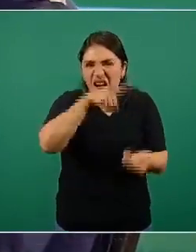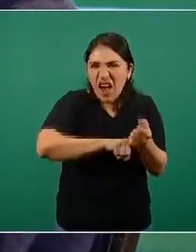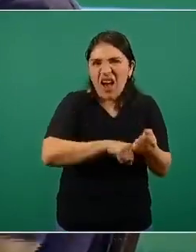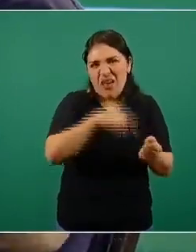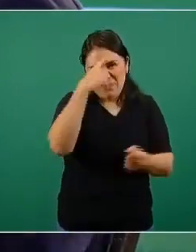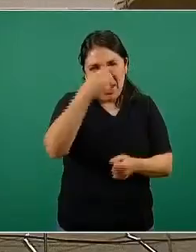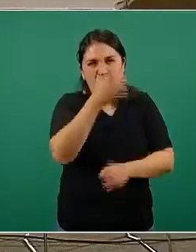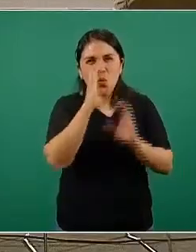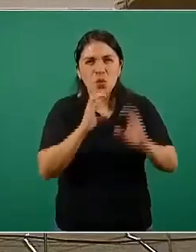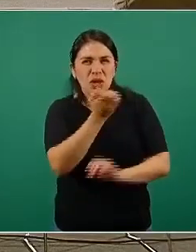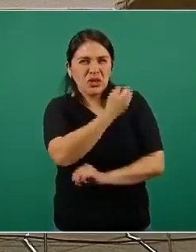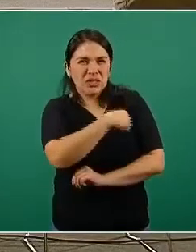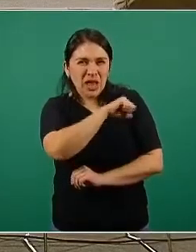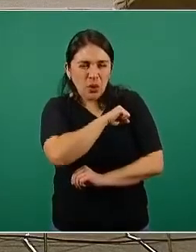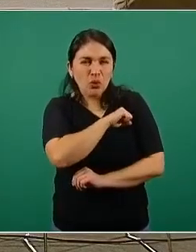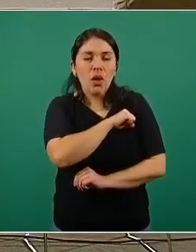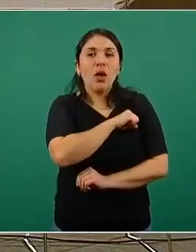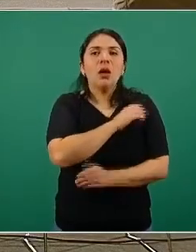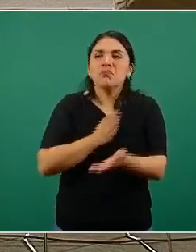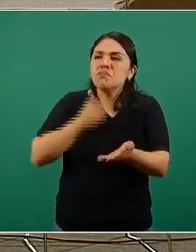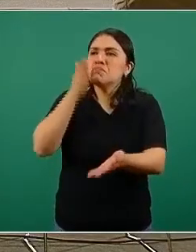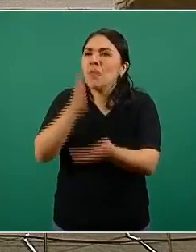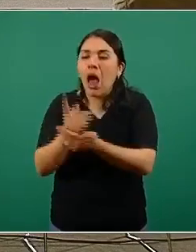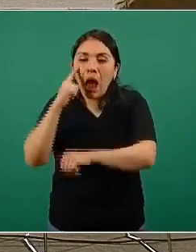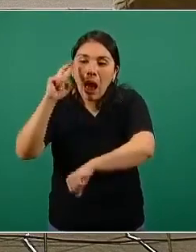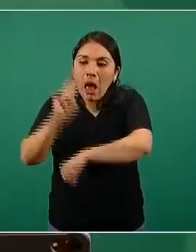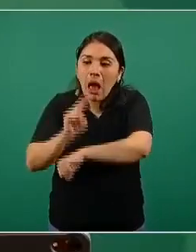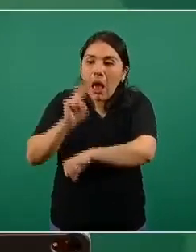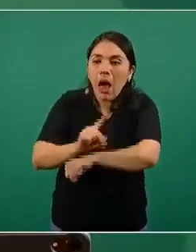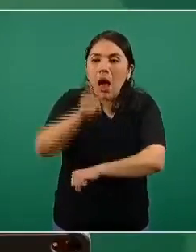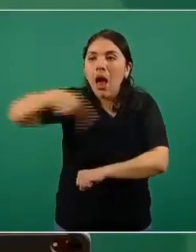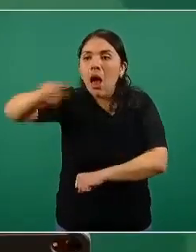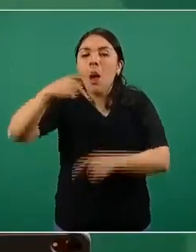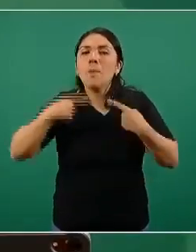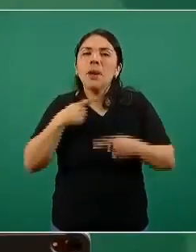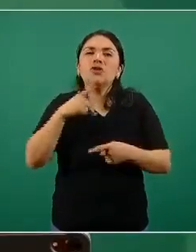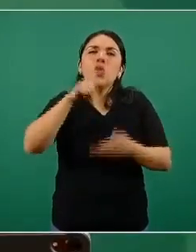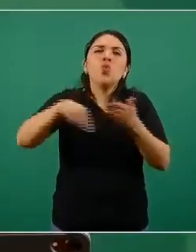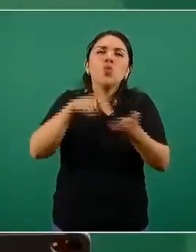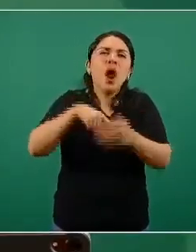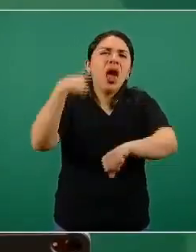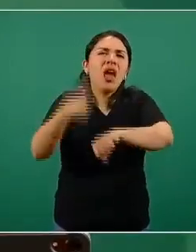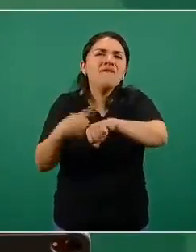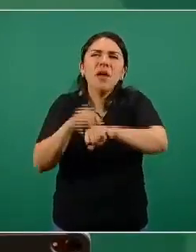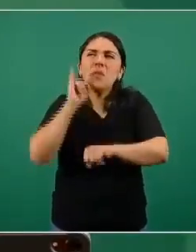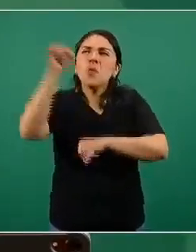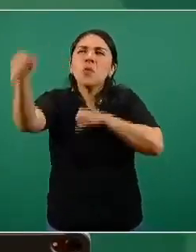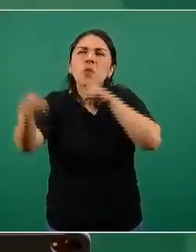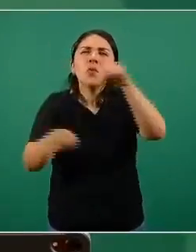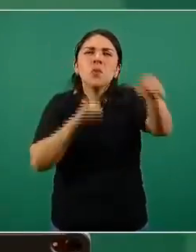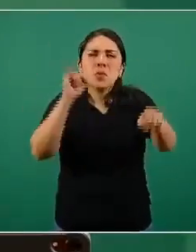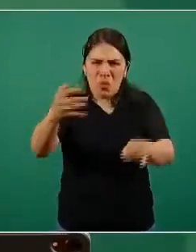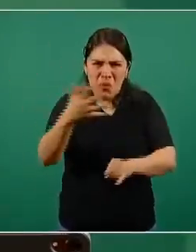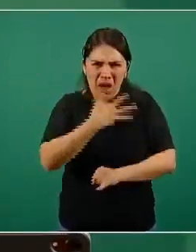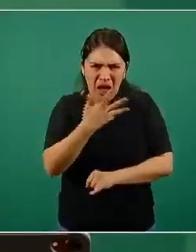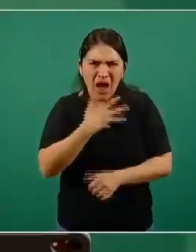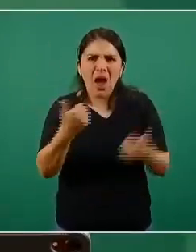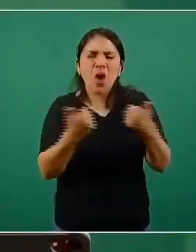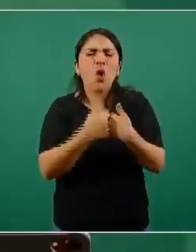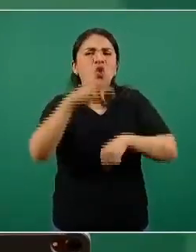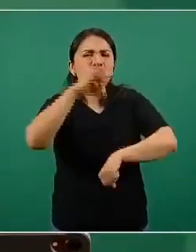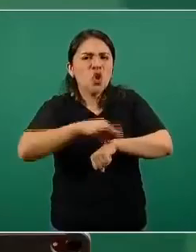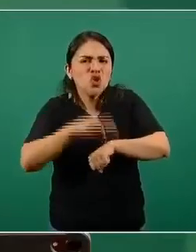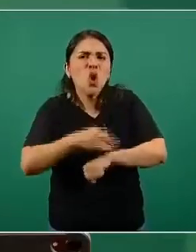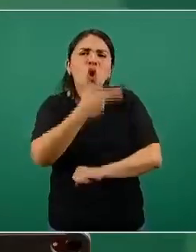especializadas, que pudieran encontrar casos y vigilar casos en la comunidad. Podemos tener las brigadas especializadas de médicos,